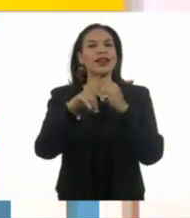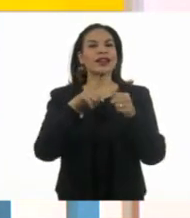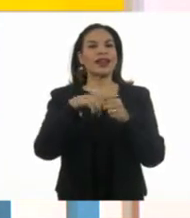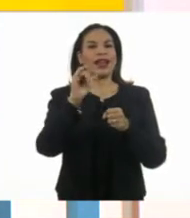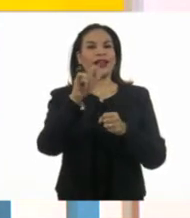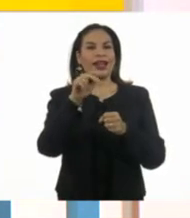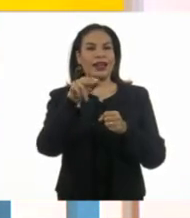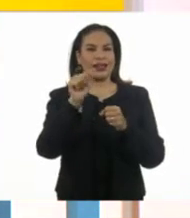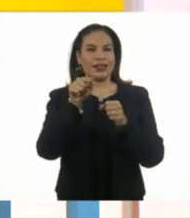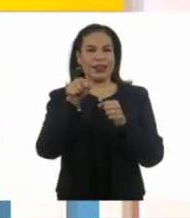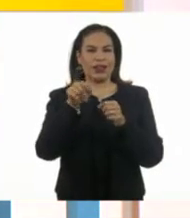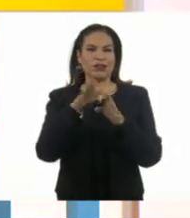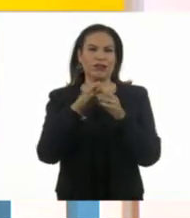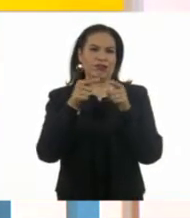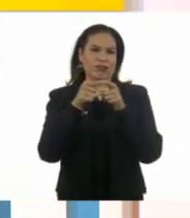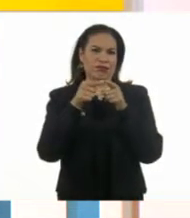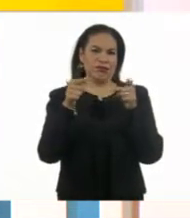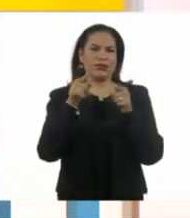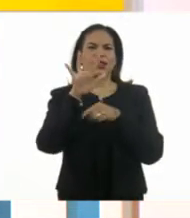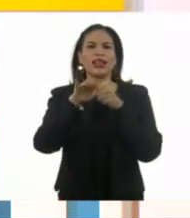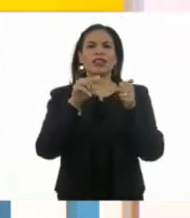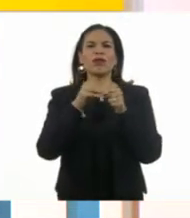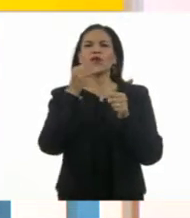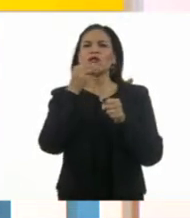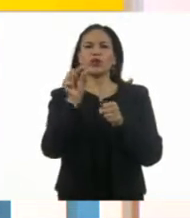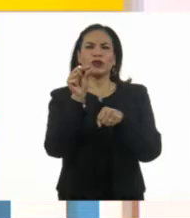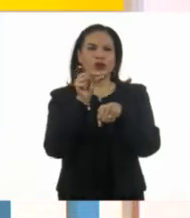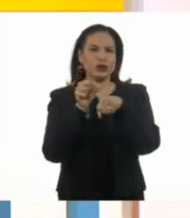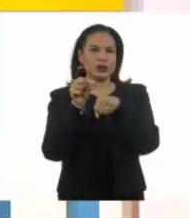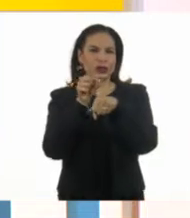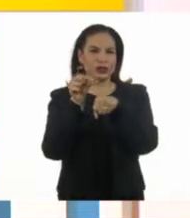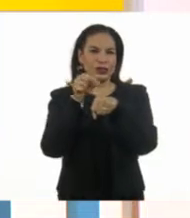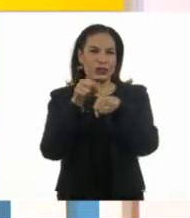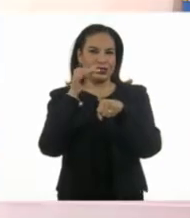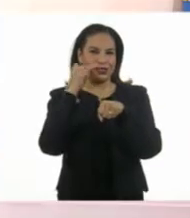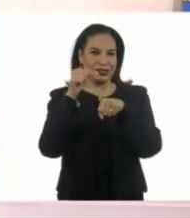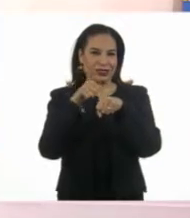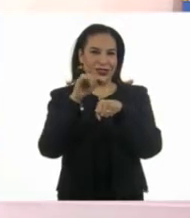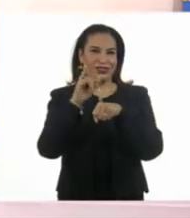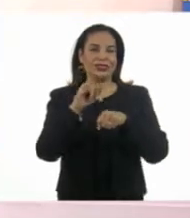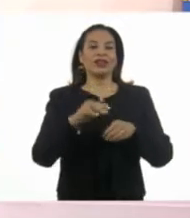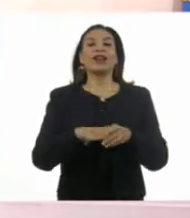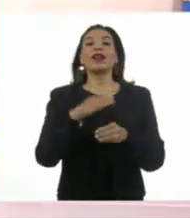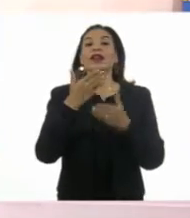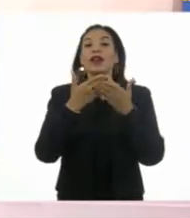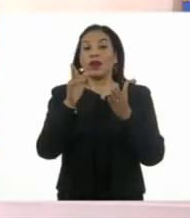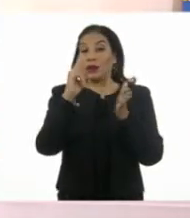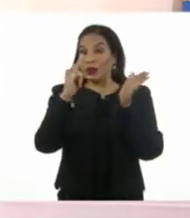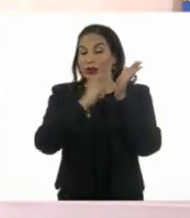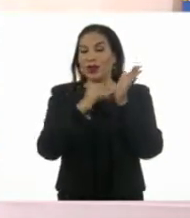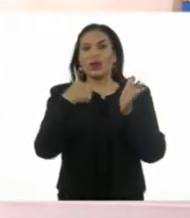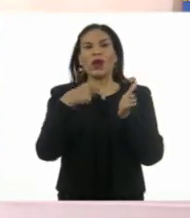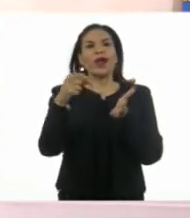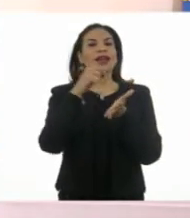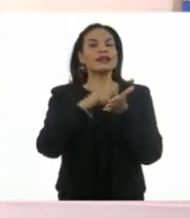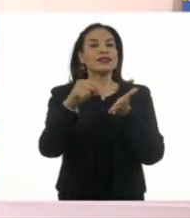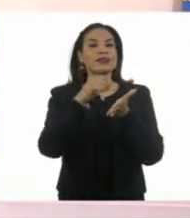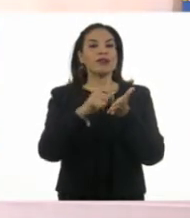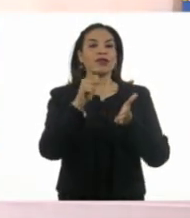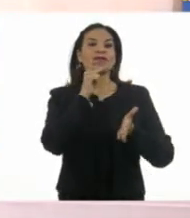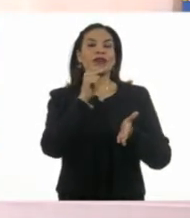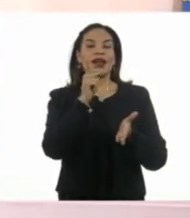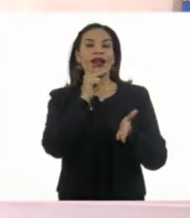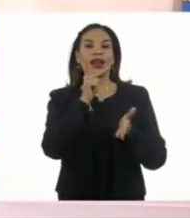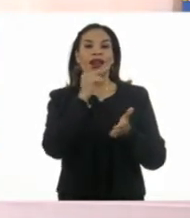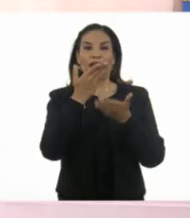nombre largo, pero es un animal chiquitito. ¿Me ayudas a pegarla? Claro que sí, maestra. Perfecto. Y yo voy a escribir las